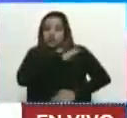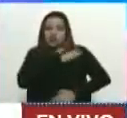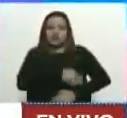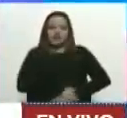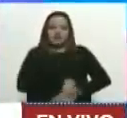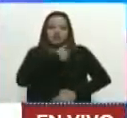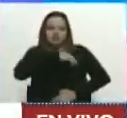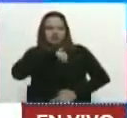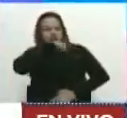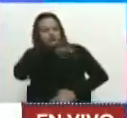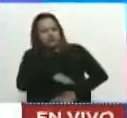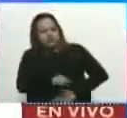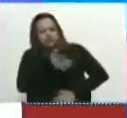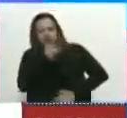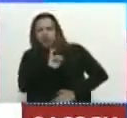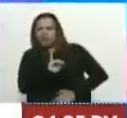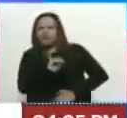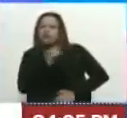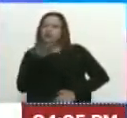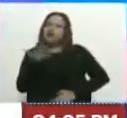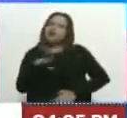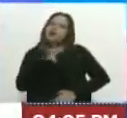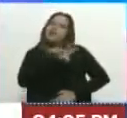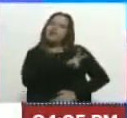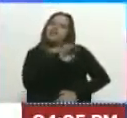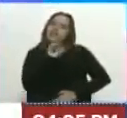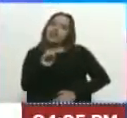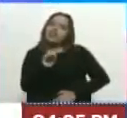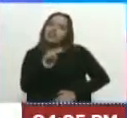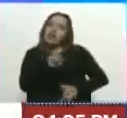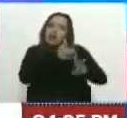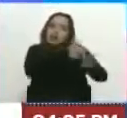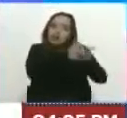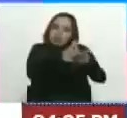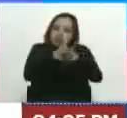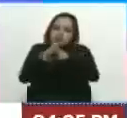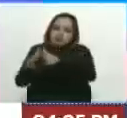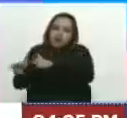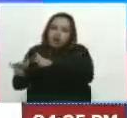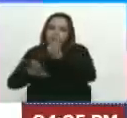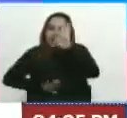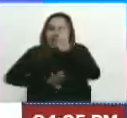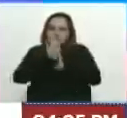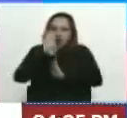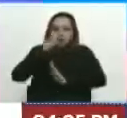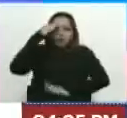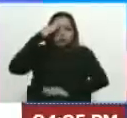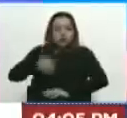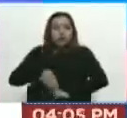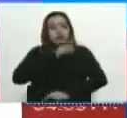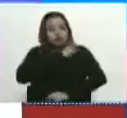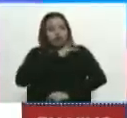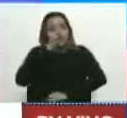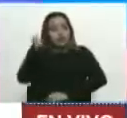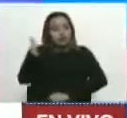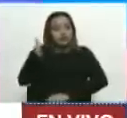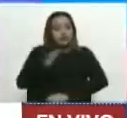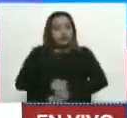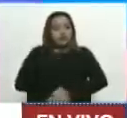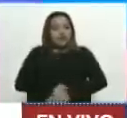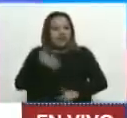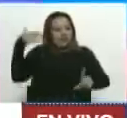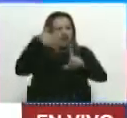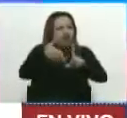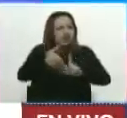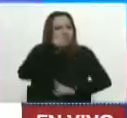nuestra historia cerca de 20, un poquito más de 20 masacres desarrolladas por el ejército chileno en contra de